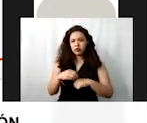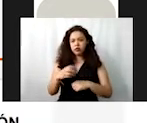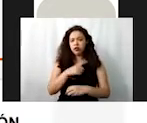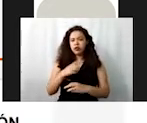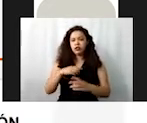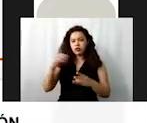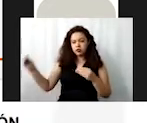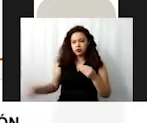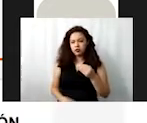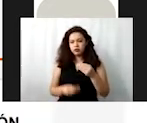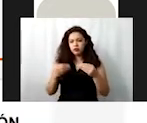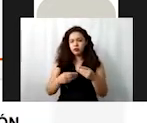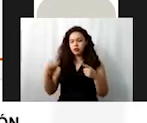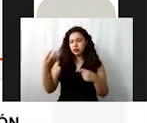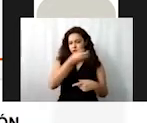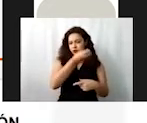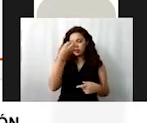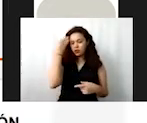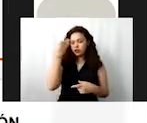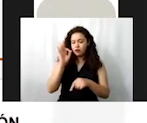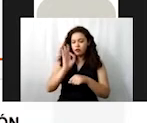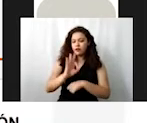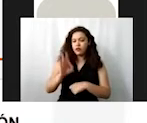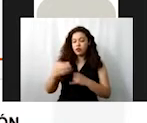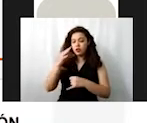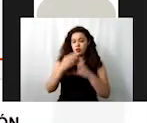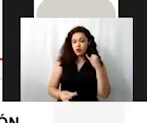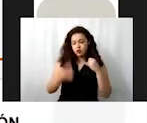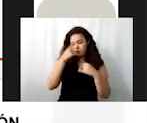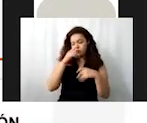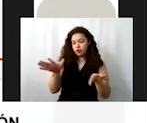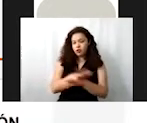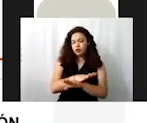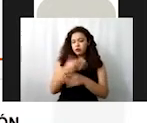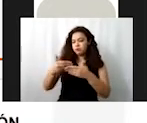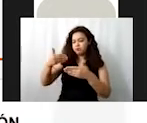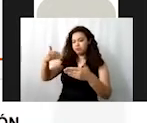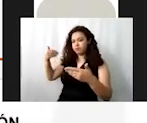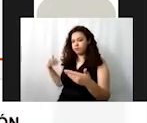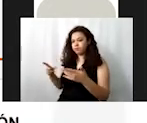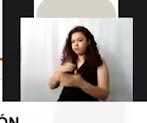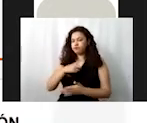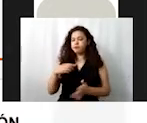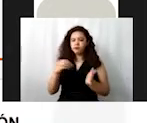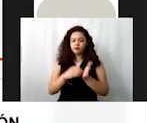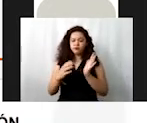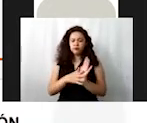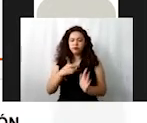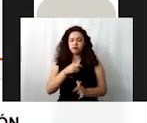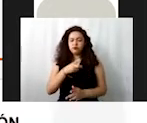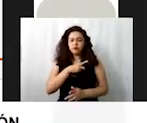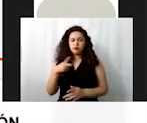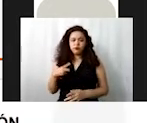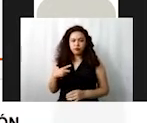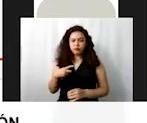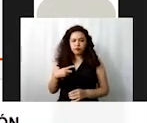integrar cronológicamente desde su última fecha de reforma, ¿no? Entonces, no lo perdamos eso, porque además, pues luego ya